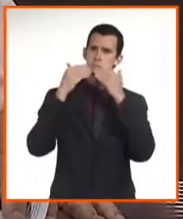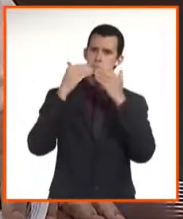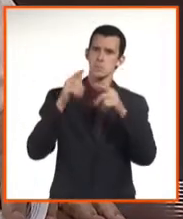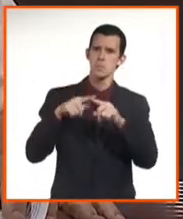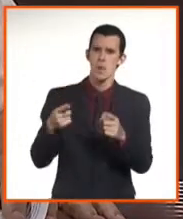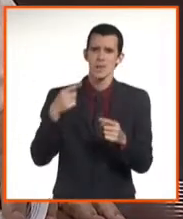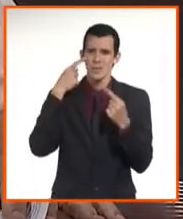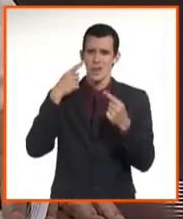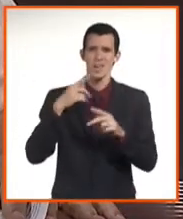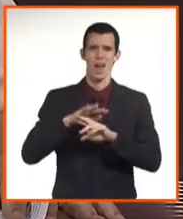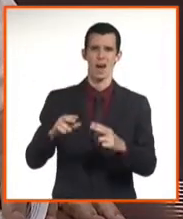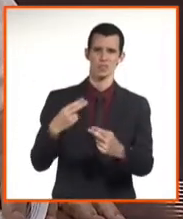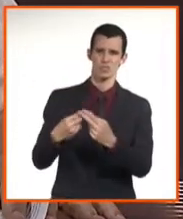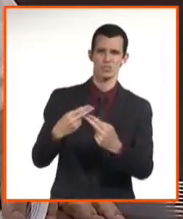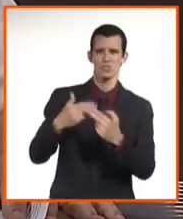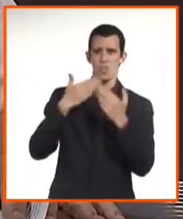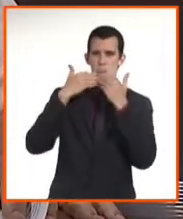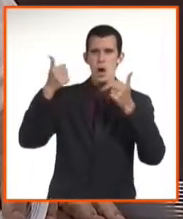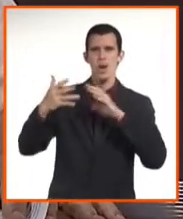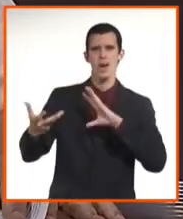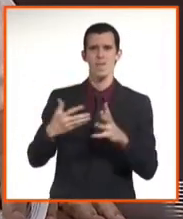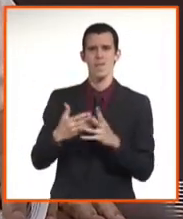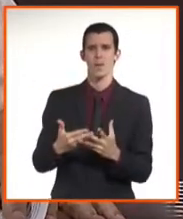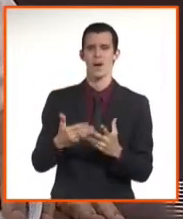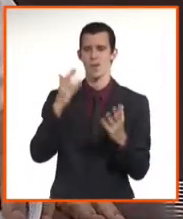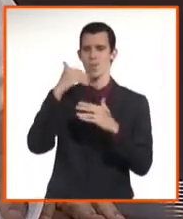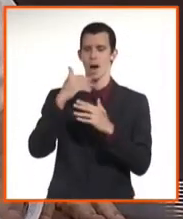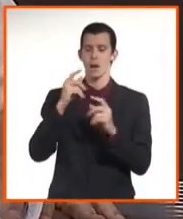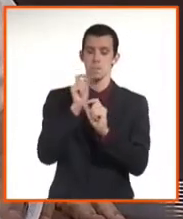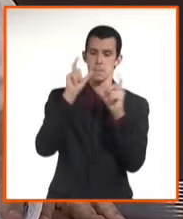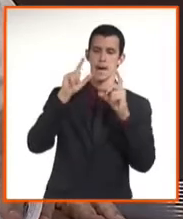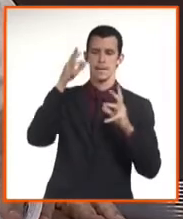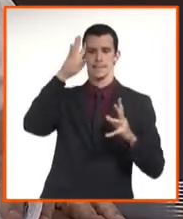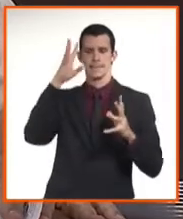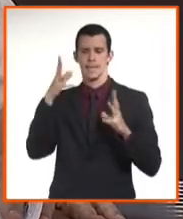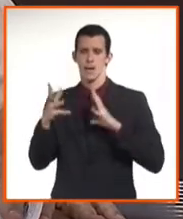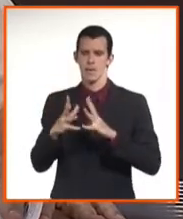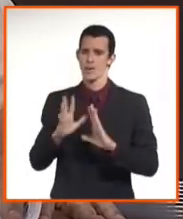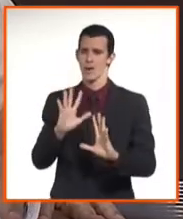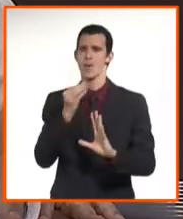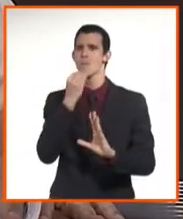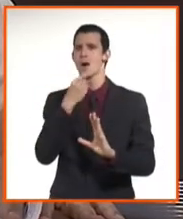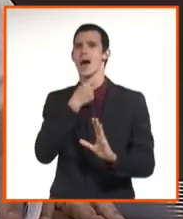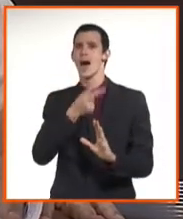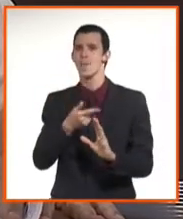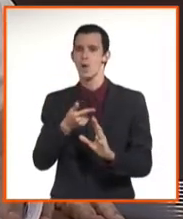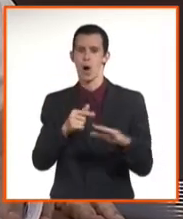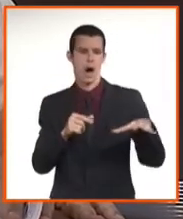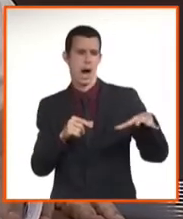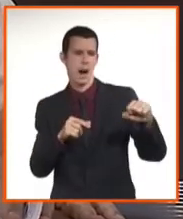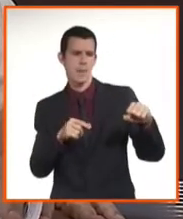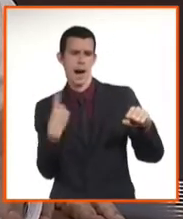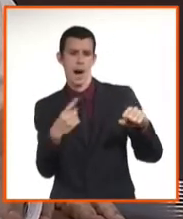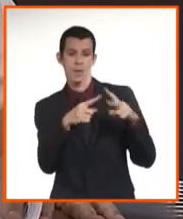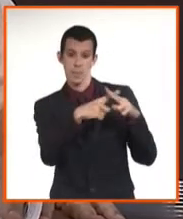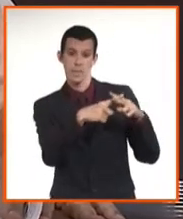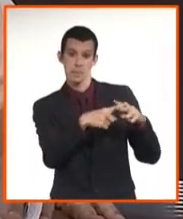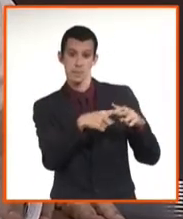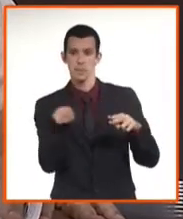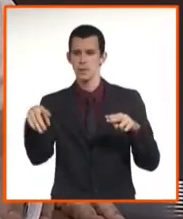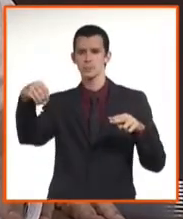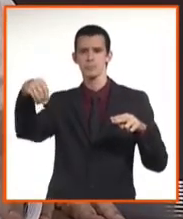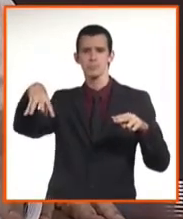más confiable. Permitió ejecutar los mantenimientos a las plantas térmicas sin que hubiera afectaciones al servicio. Y además